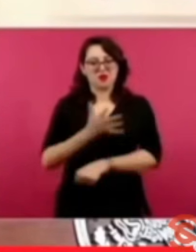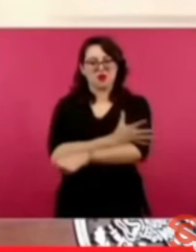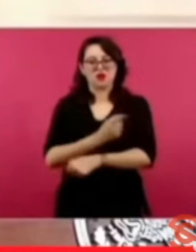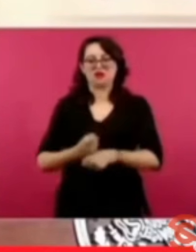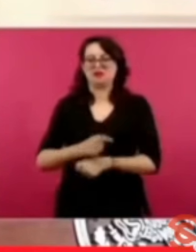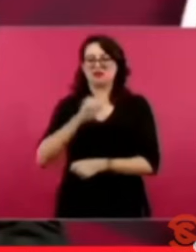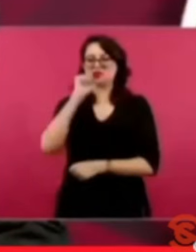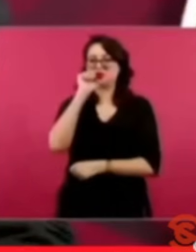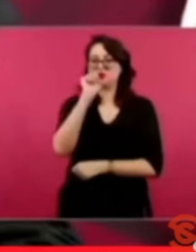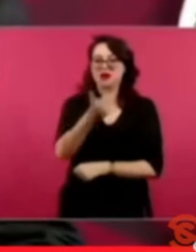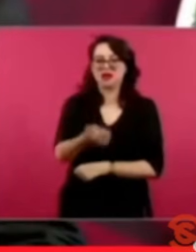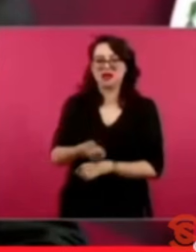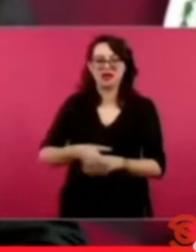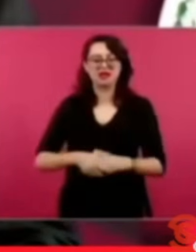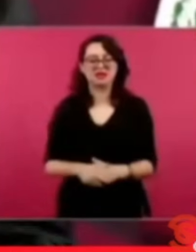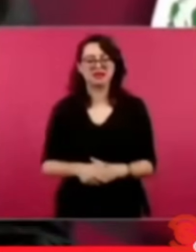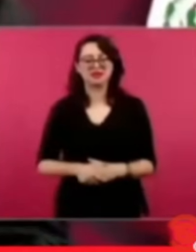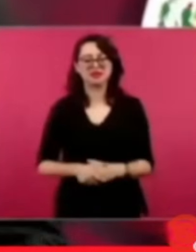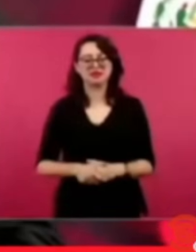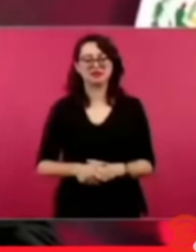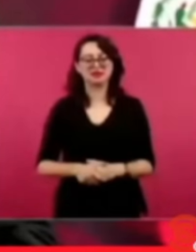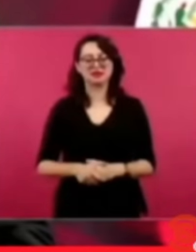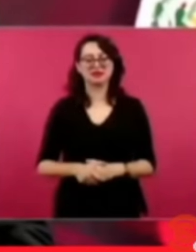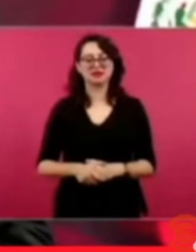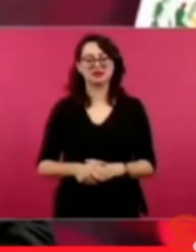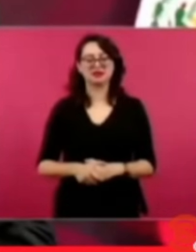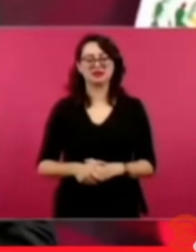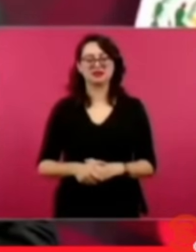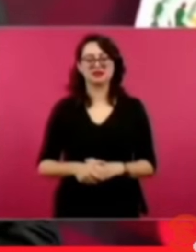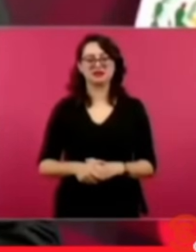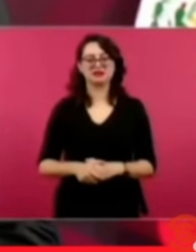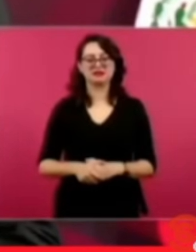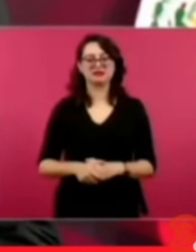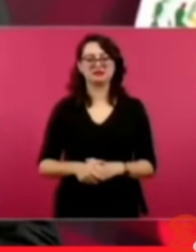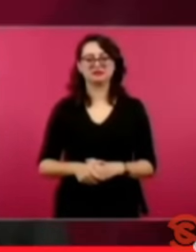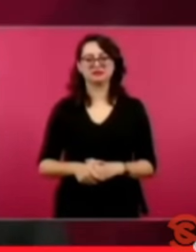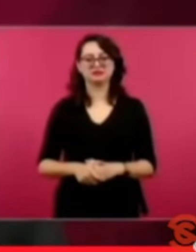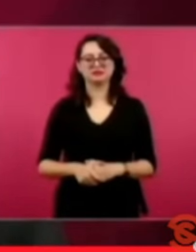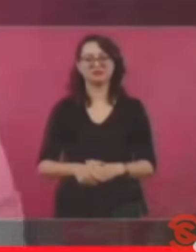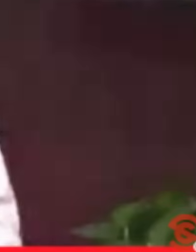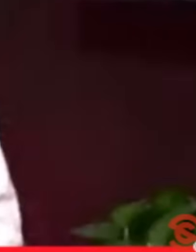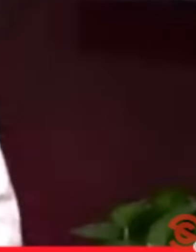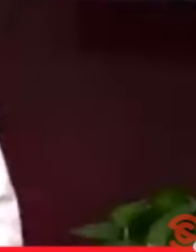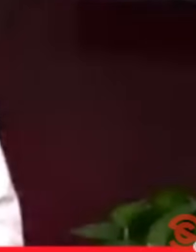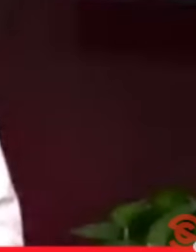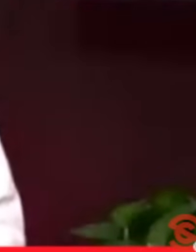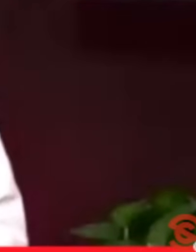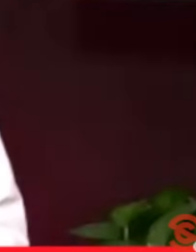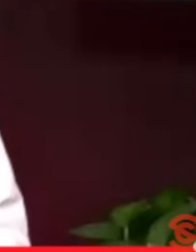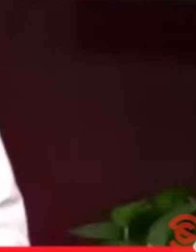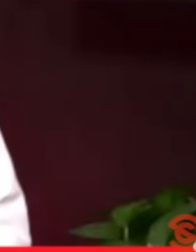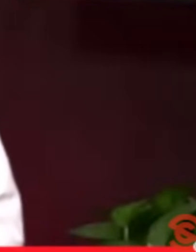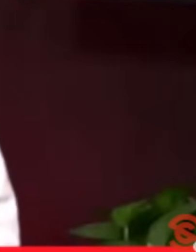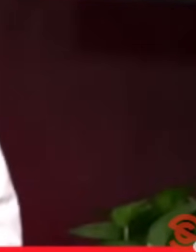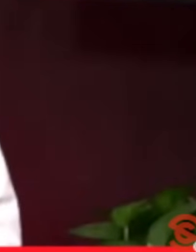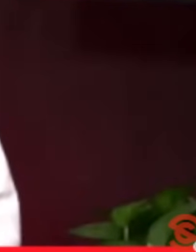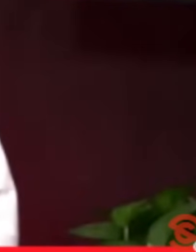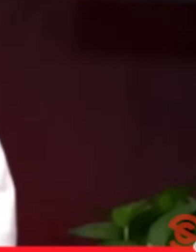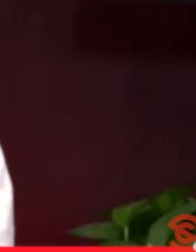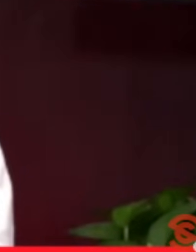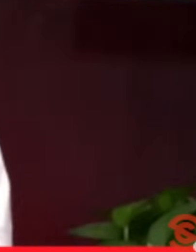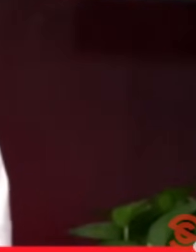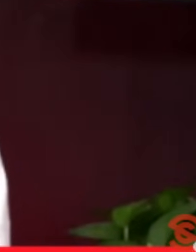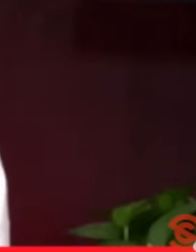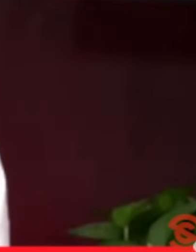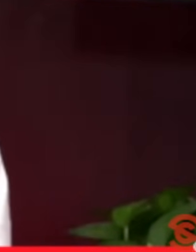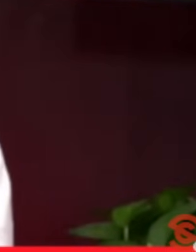ordena que no se distribuyan los libros Uy mi querida Laura mi querida Lina Ojalá que se